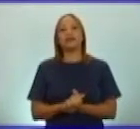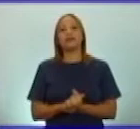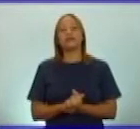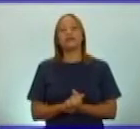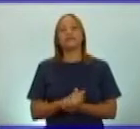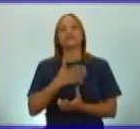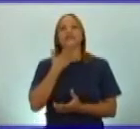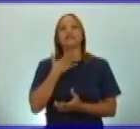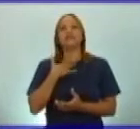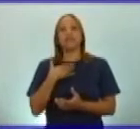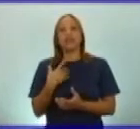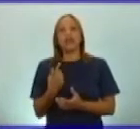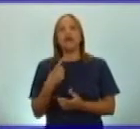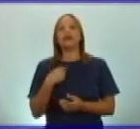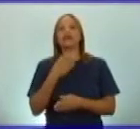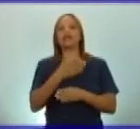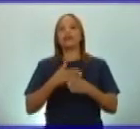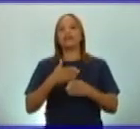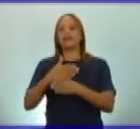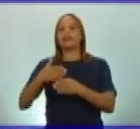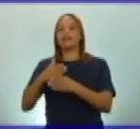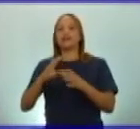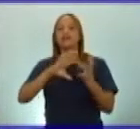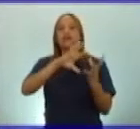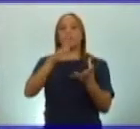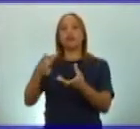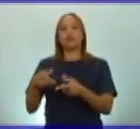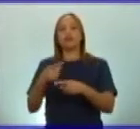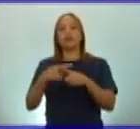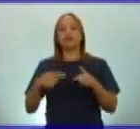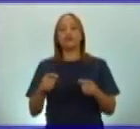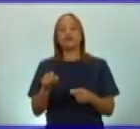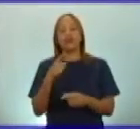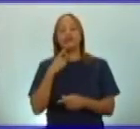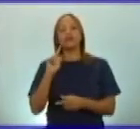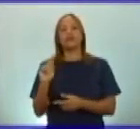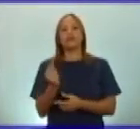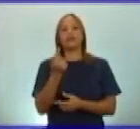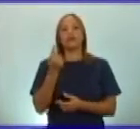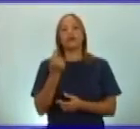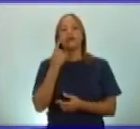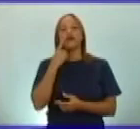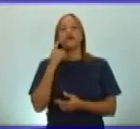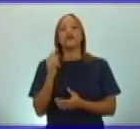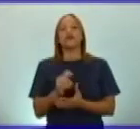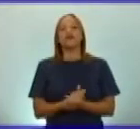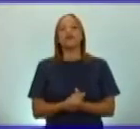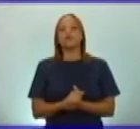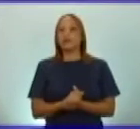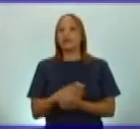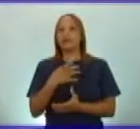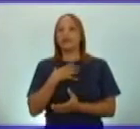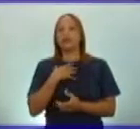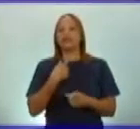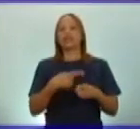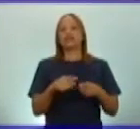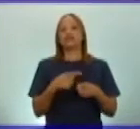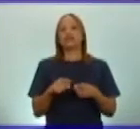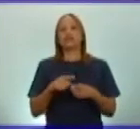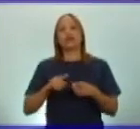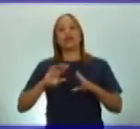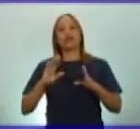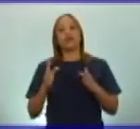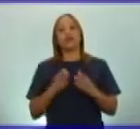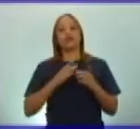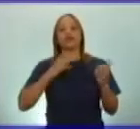deseaban una nueva repartición del mundo, y esa va a ser la causa fundamental que va a tener como resultado la